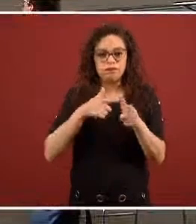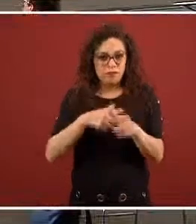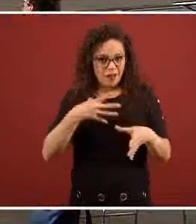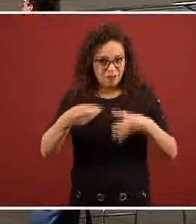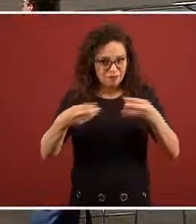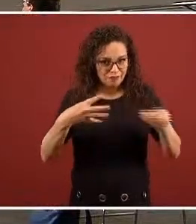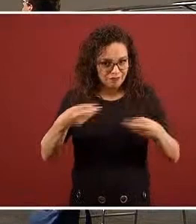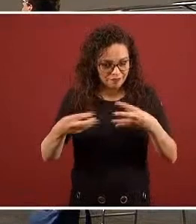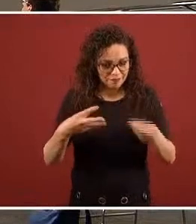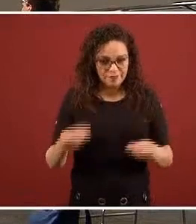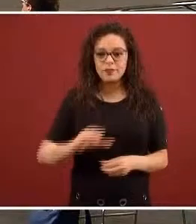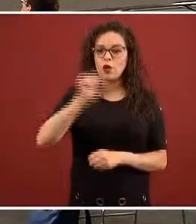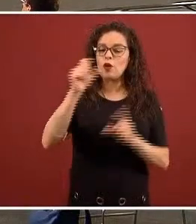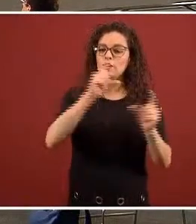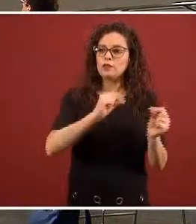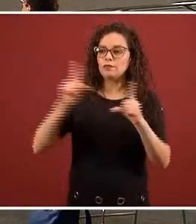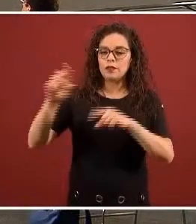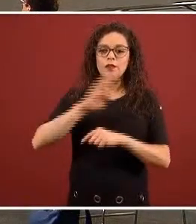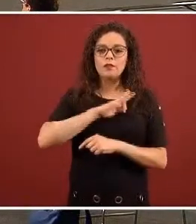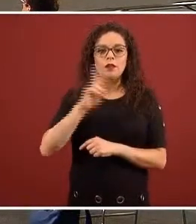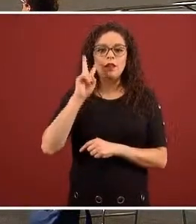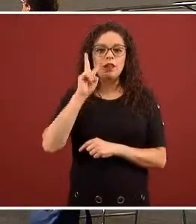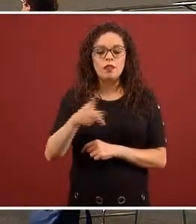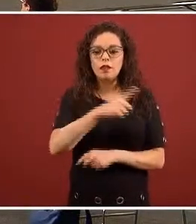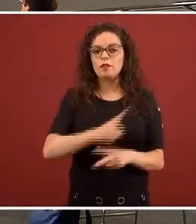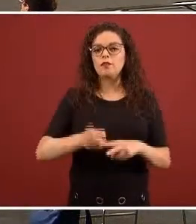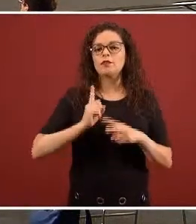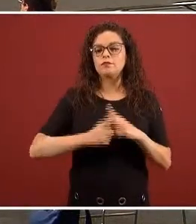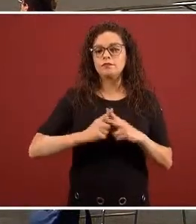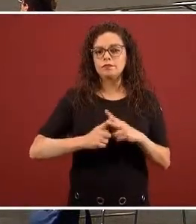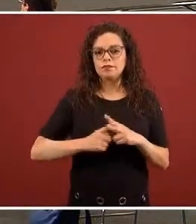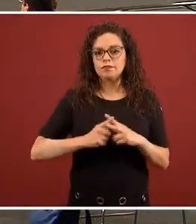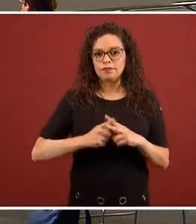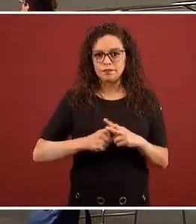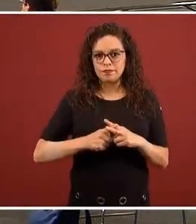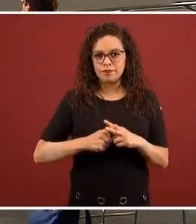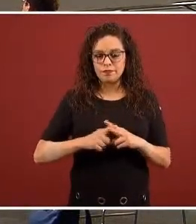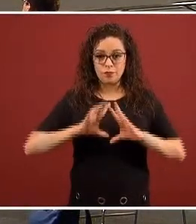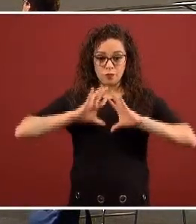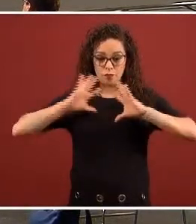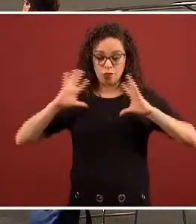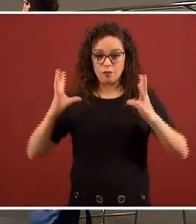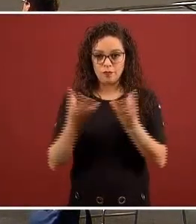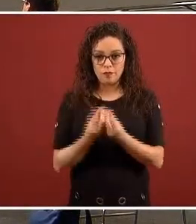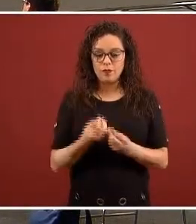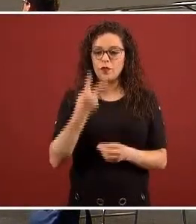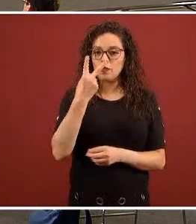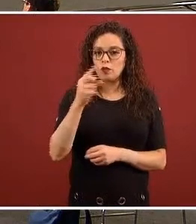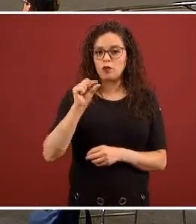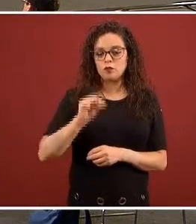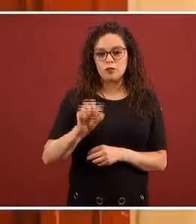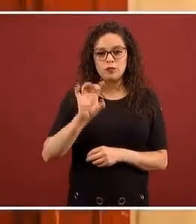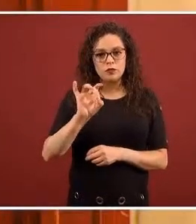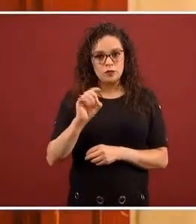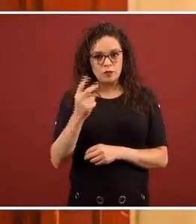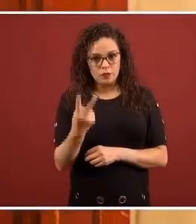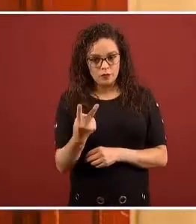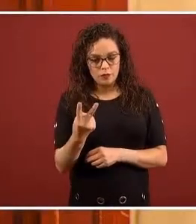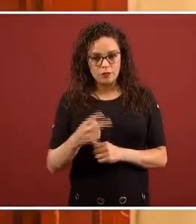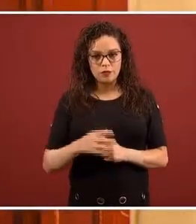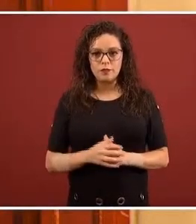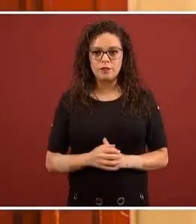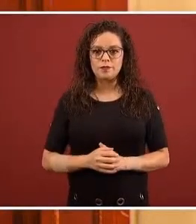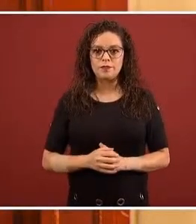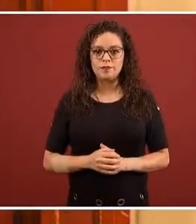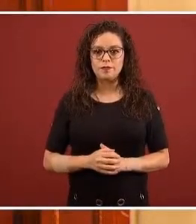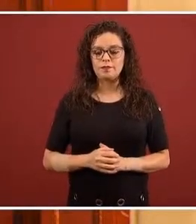la siguiente diapositiva vamos a ver la distribución por tasa de incidencia acumulada, 2.32 para